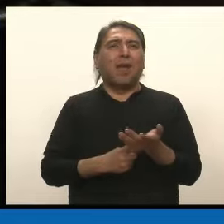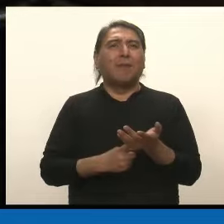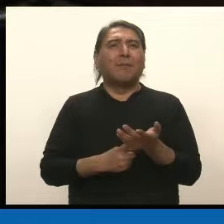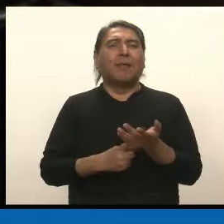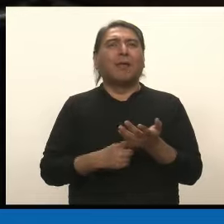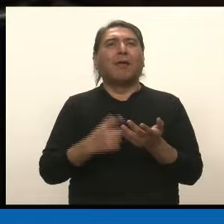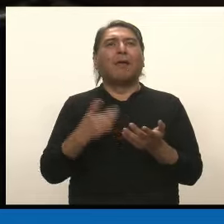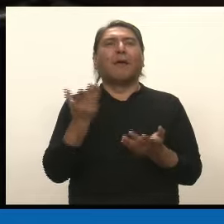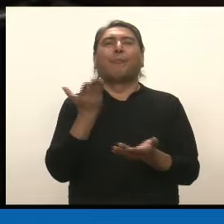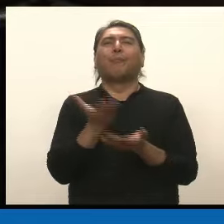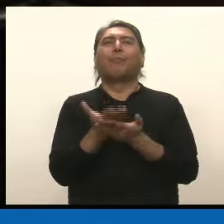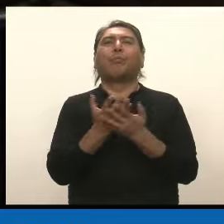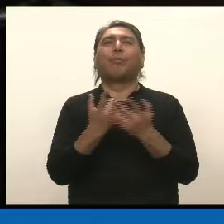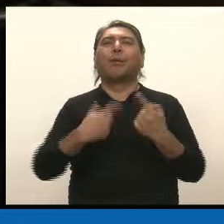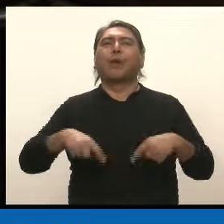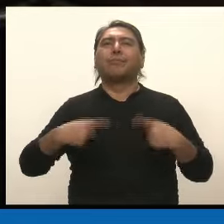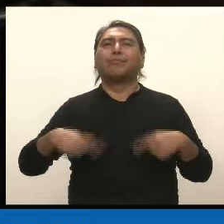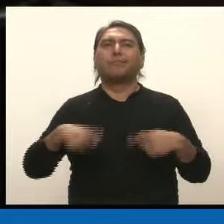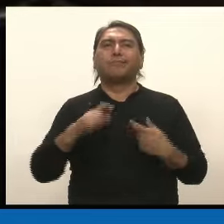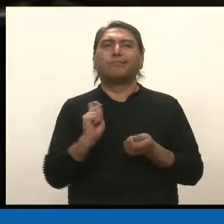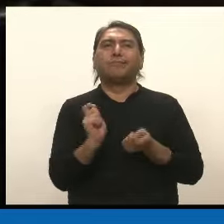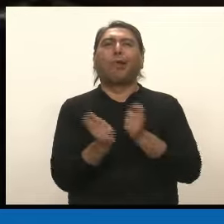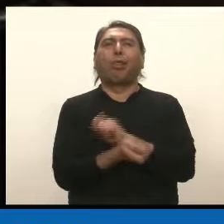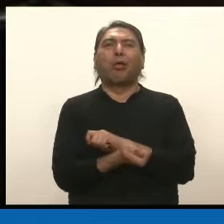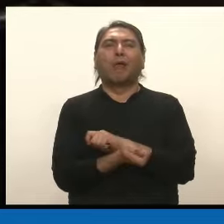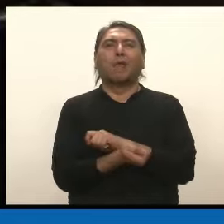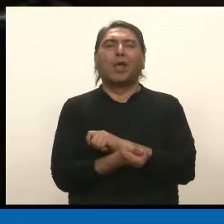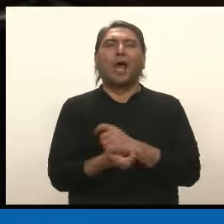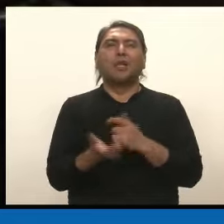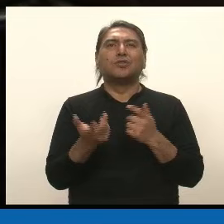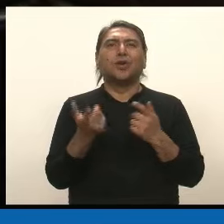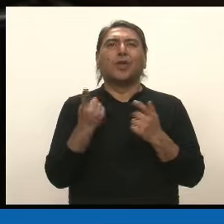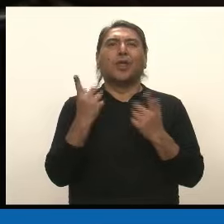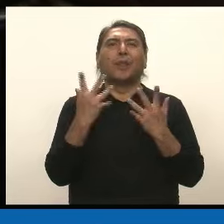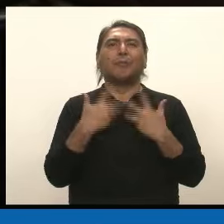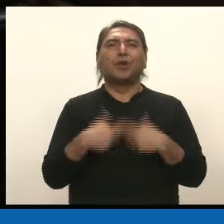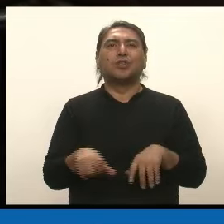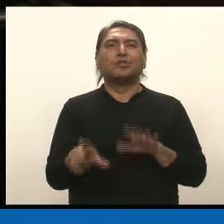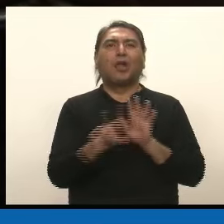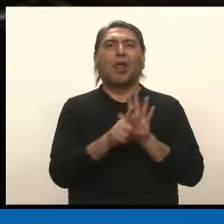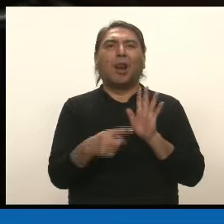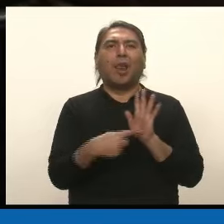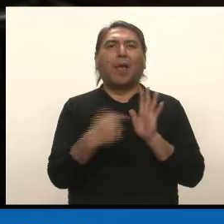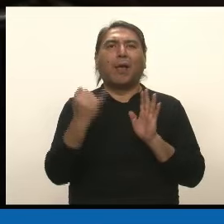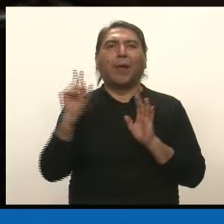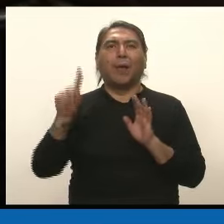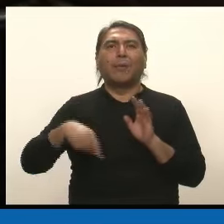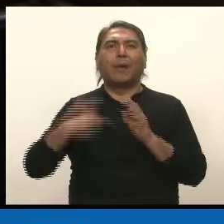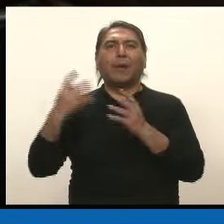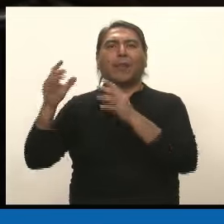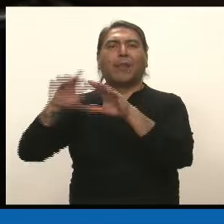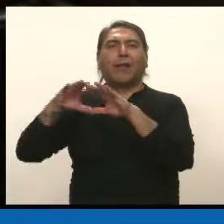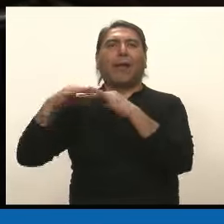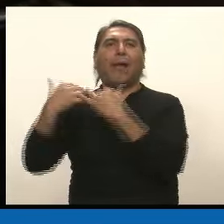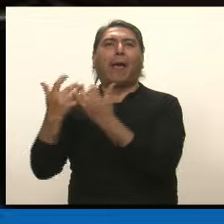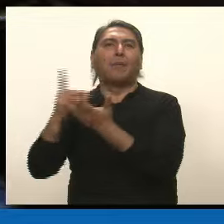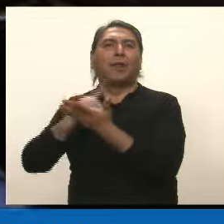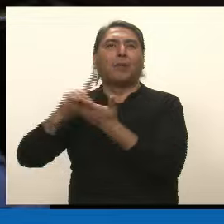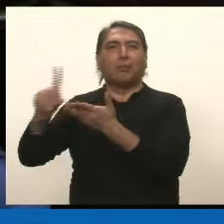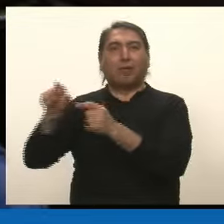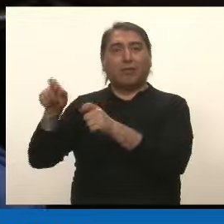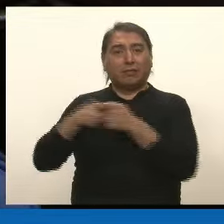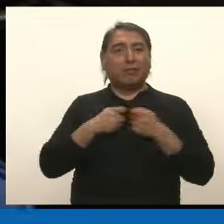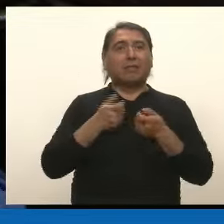que propone modificaciones al proyecto de ley que viene con mediación de la cámara de diputados estas modificaciones